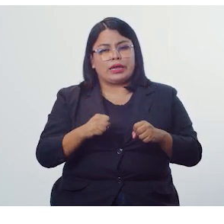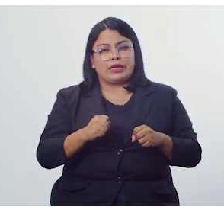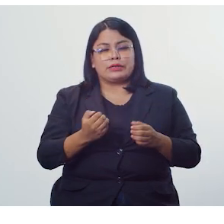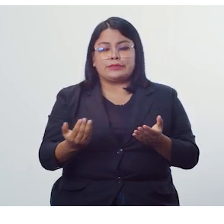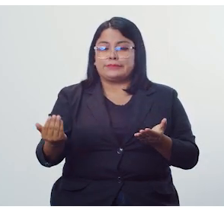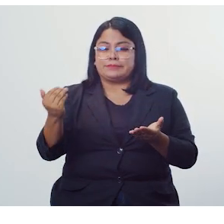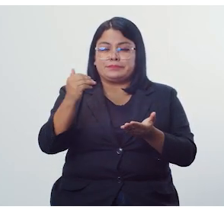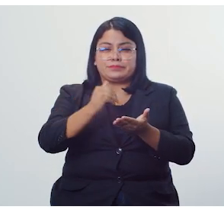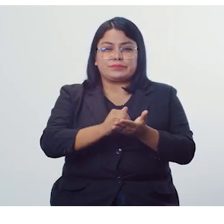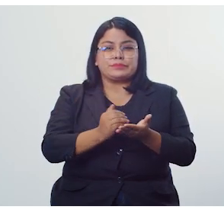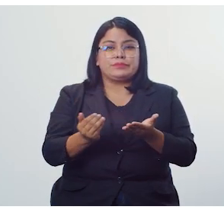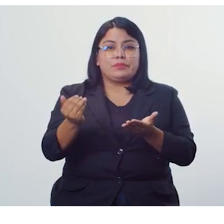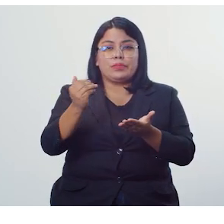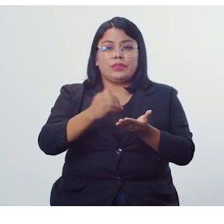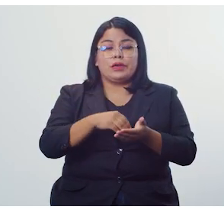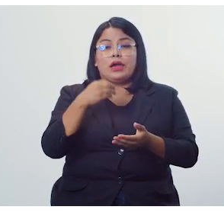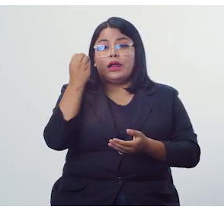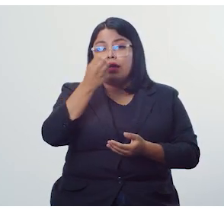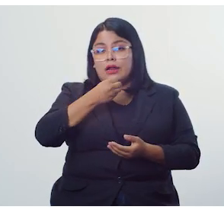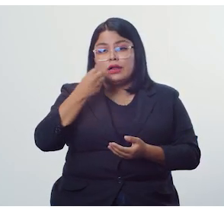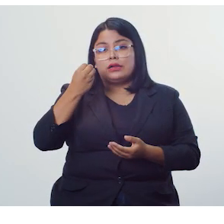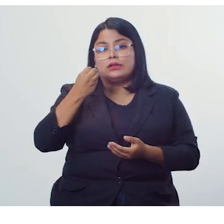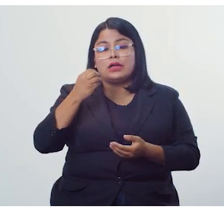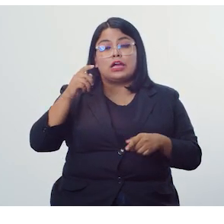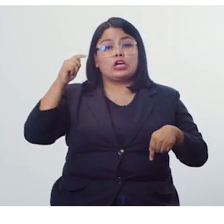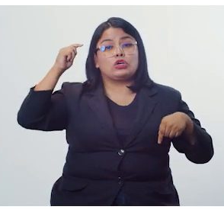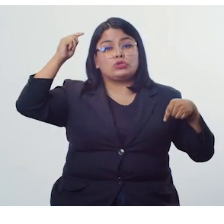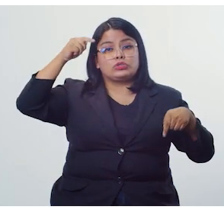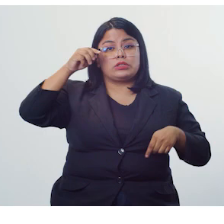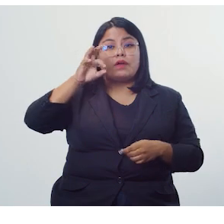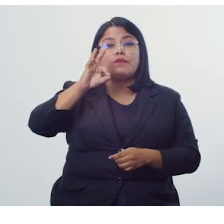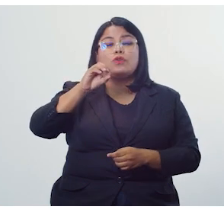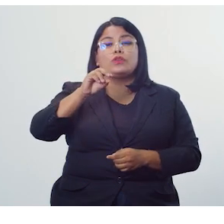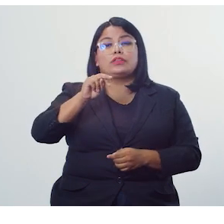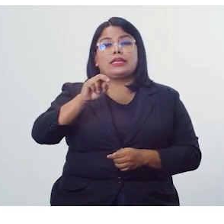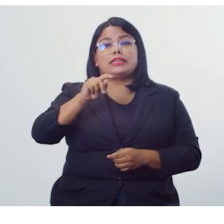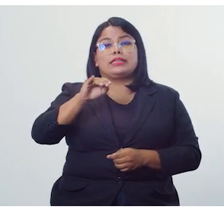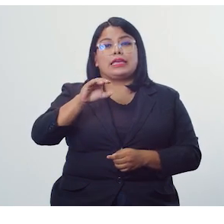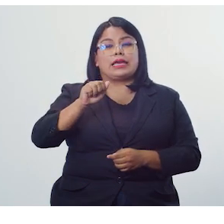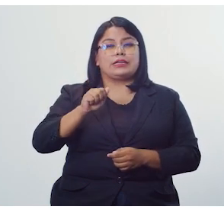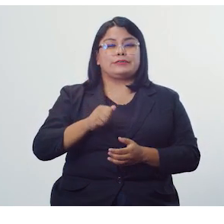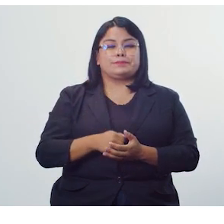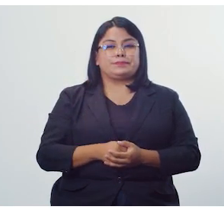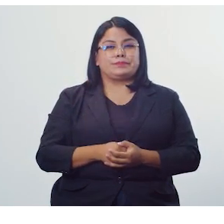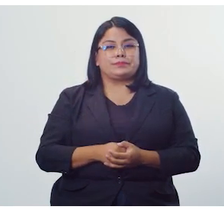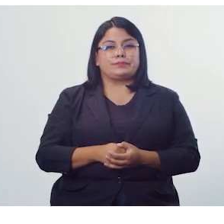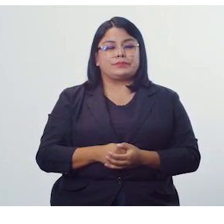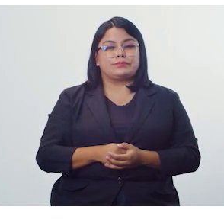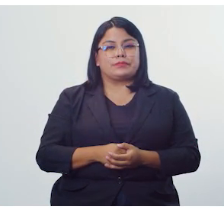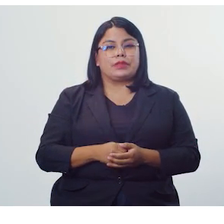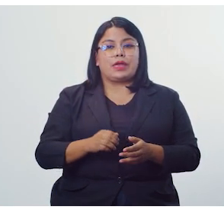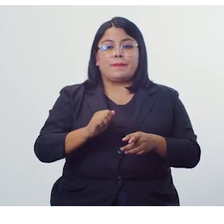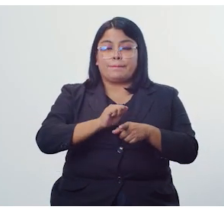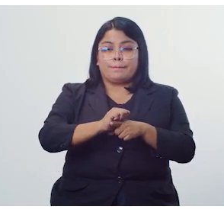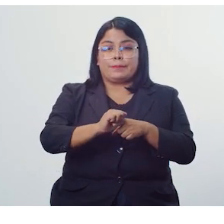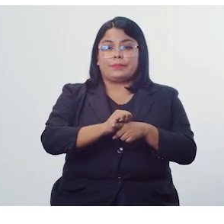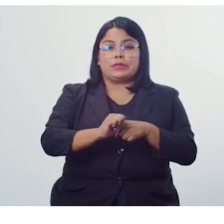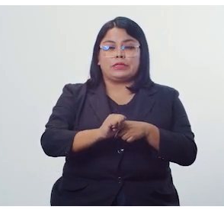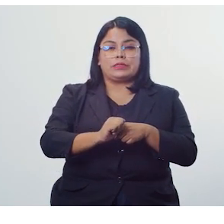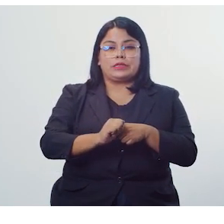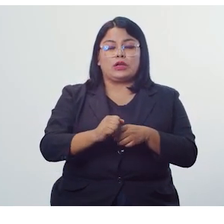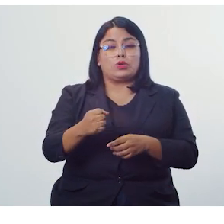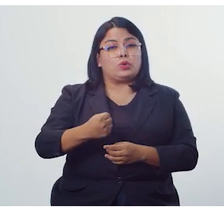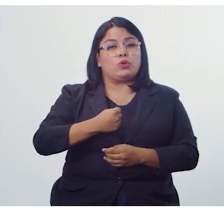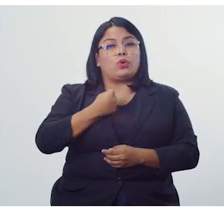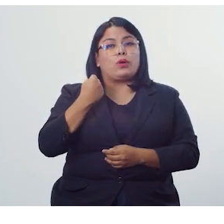hacer énfasis en la oralidad, en la conciencia fonética fonológica. En practica,